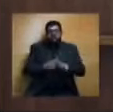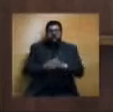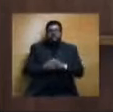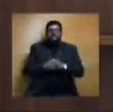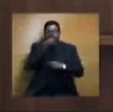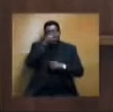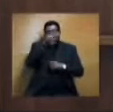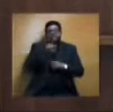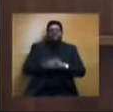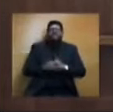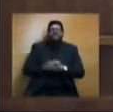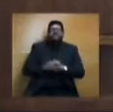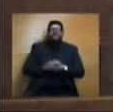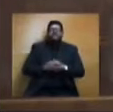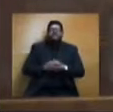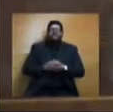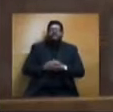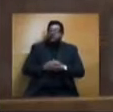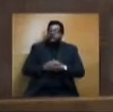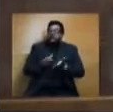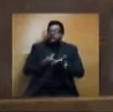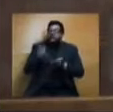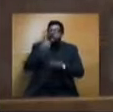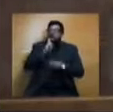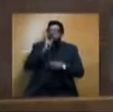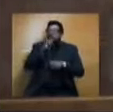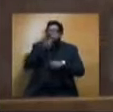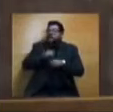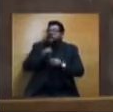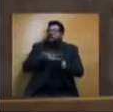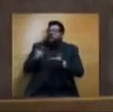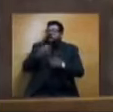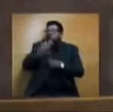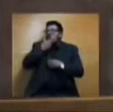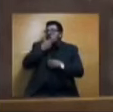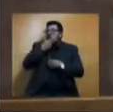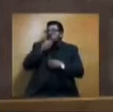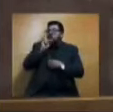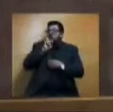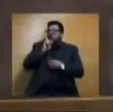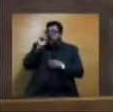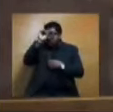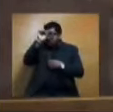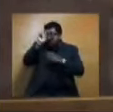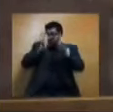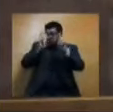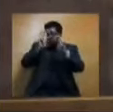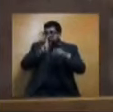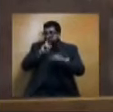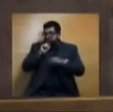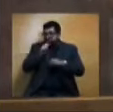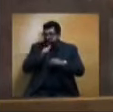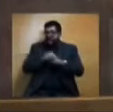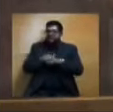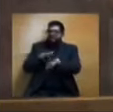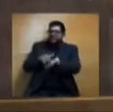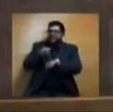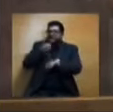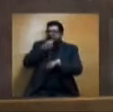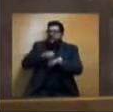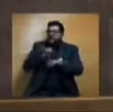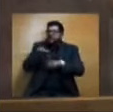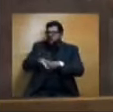cuenta. Gracias, secretaria. Está a nuestra consideración el proyecto de resolución. Magistrada, magistrada, ¿alguna intervención? ¿No? Recabamos la votación, por favor,